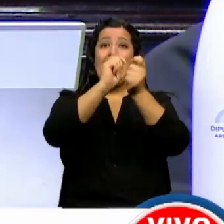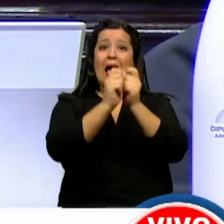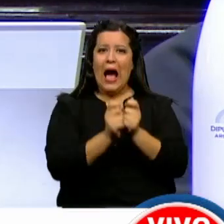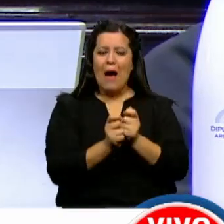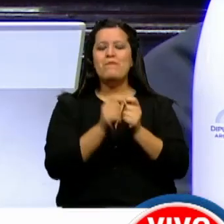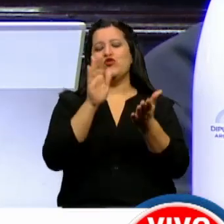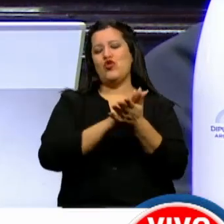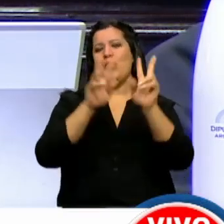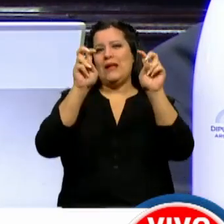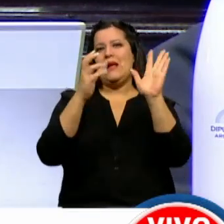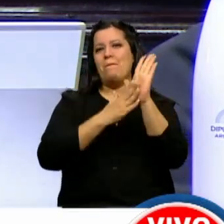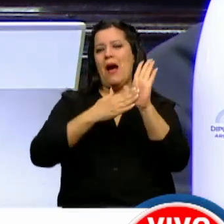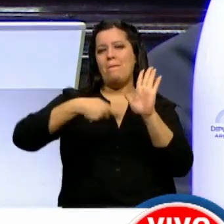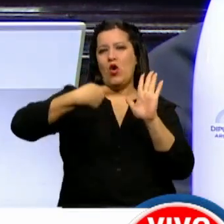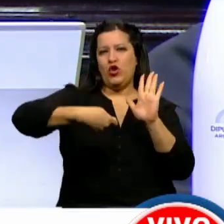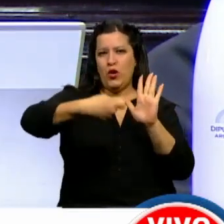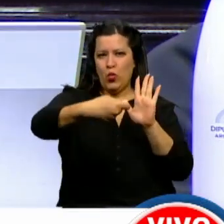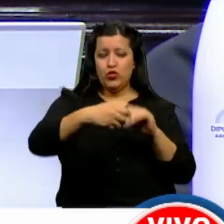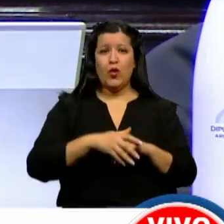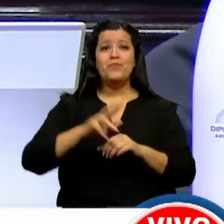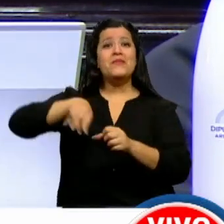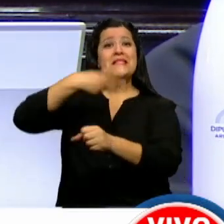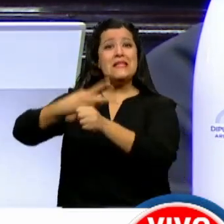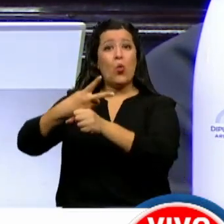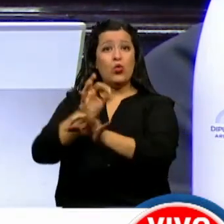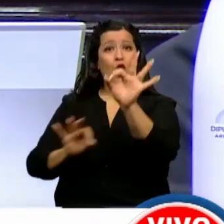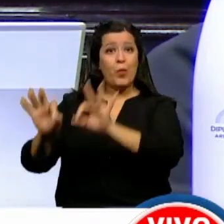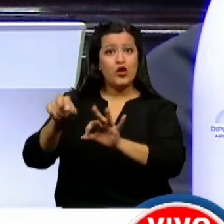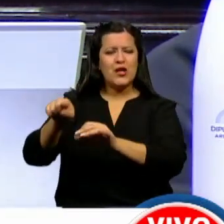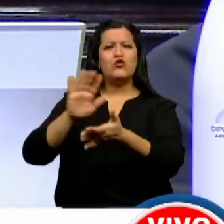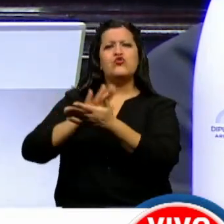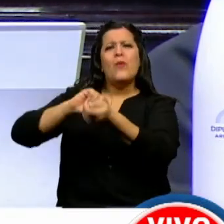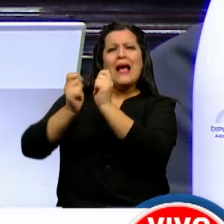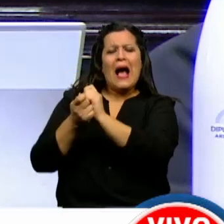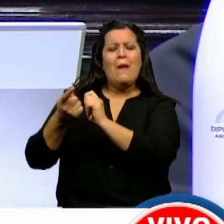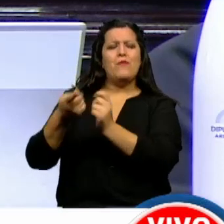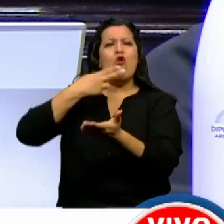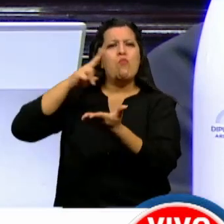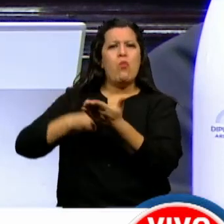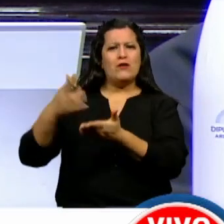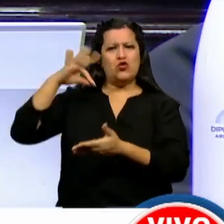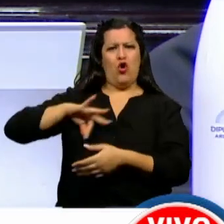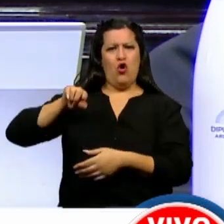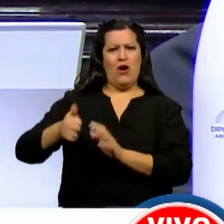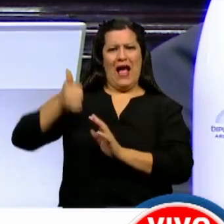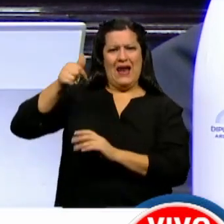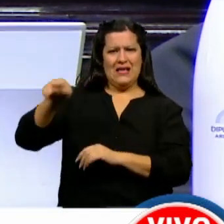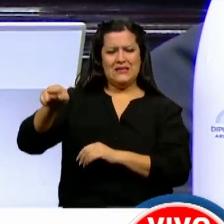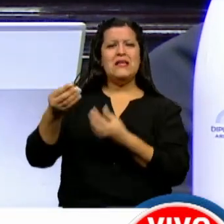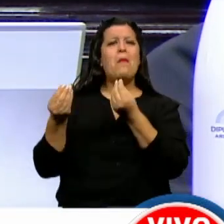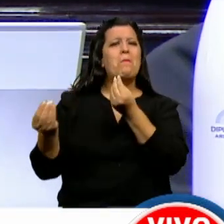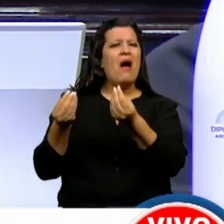el monotributo y el segundo relativo a cambios en el impuesto a las ganancias